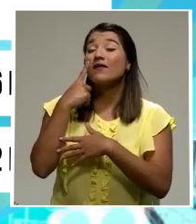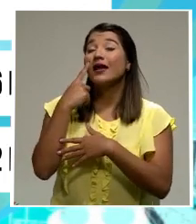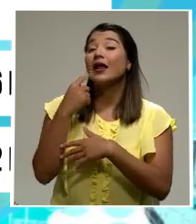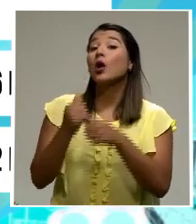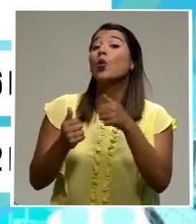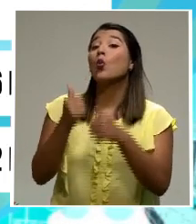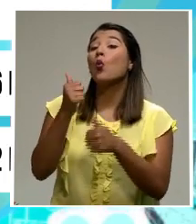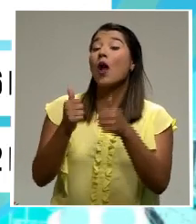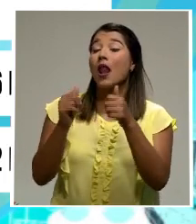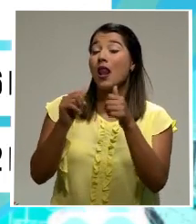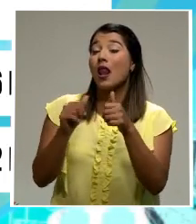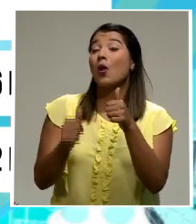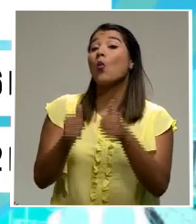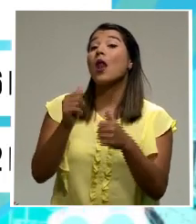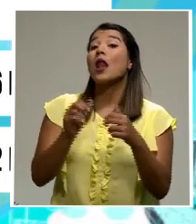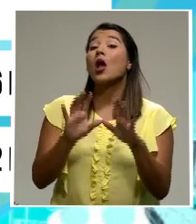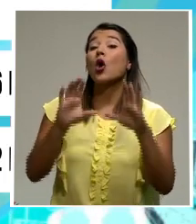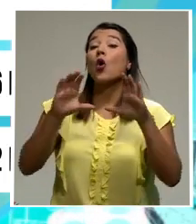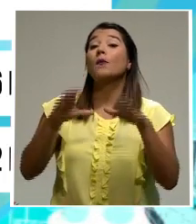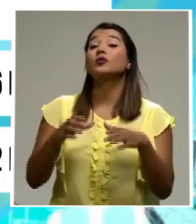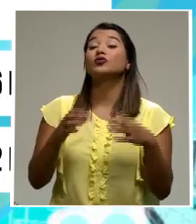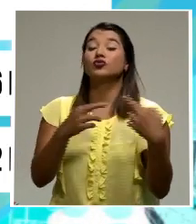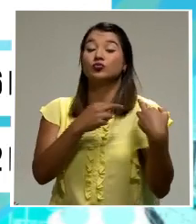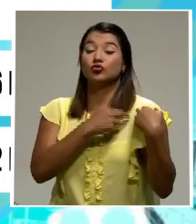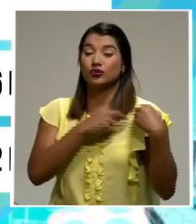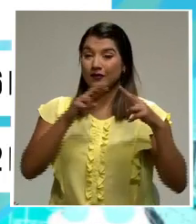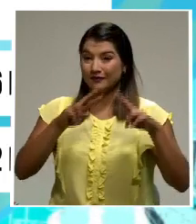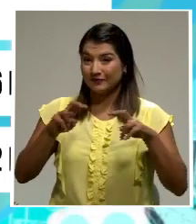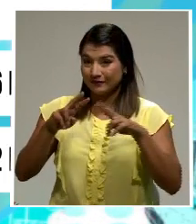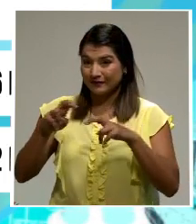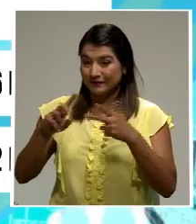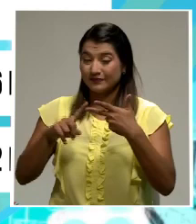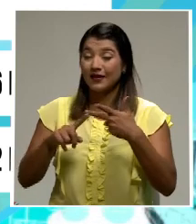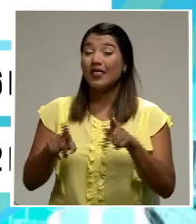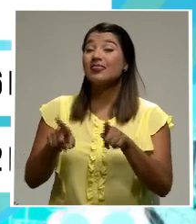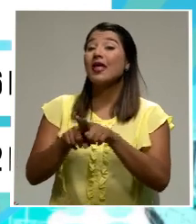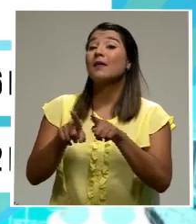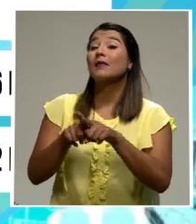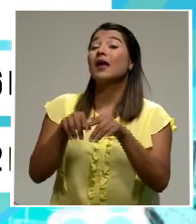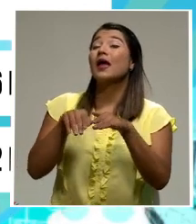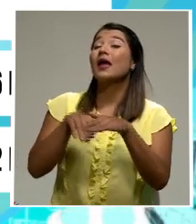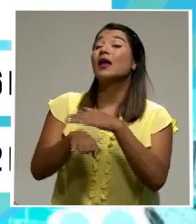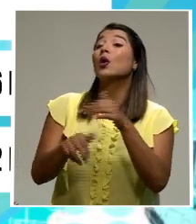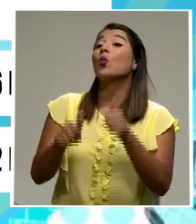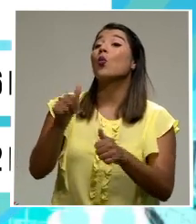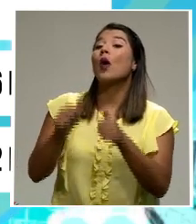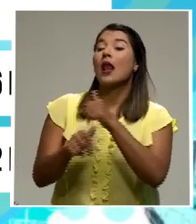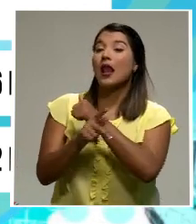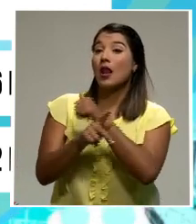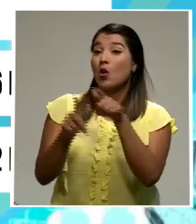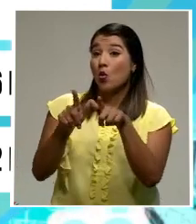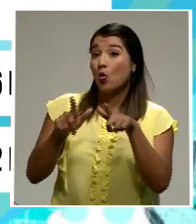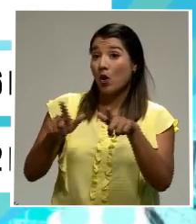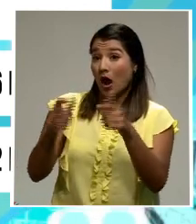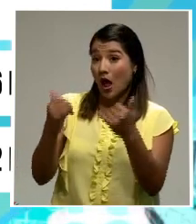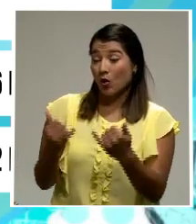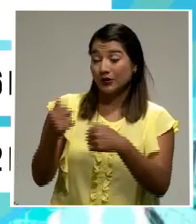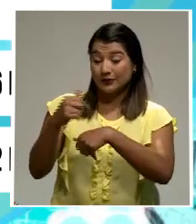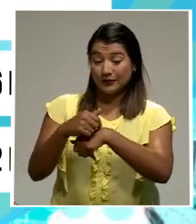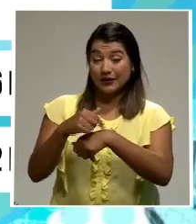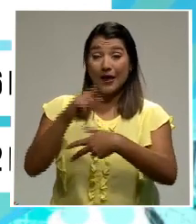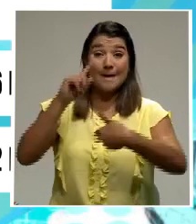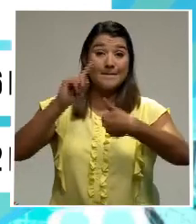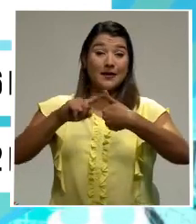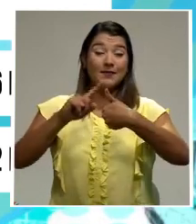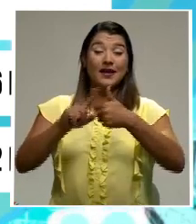están estudiando y por supuesto el estado en que van o están en este momento. El primero es la Ley General de